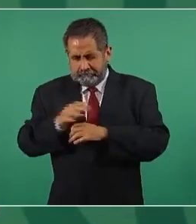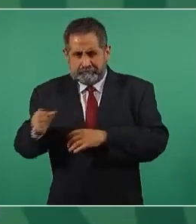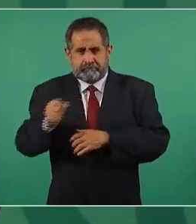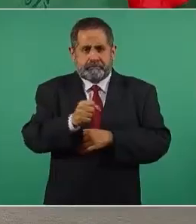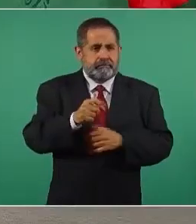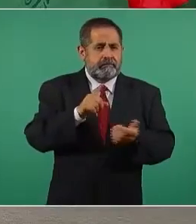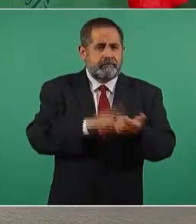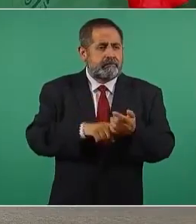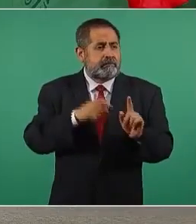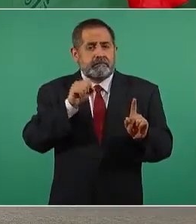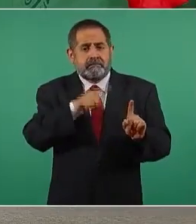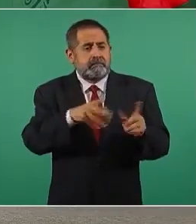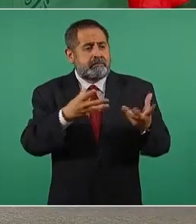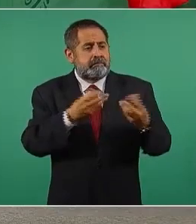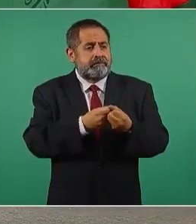Era su jefe de campaña.